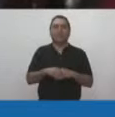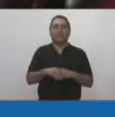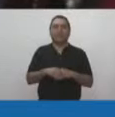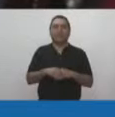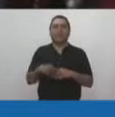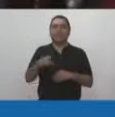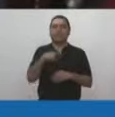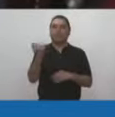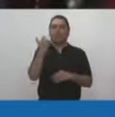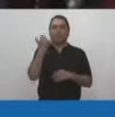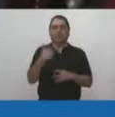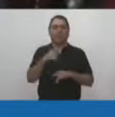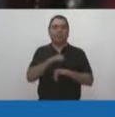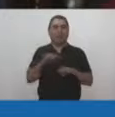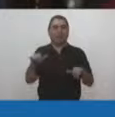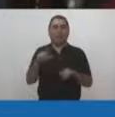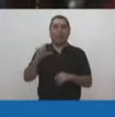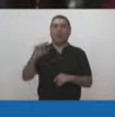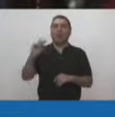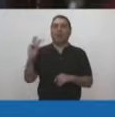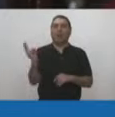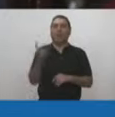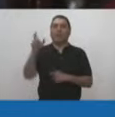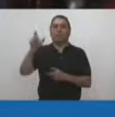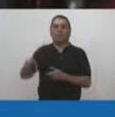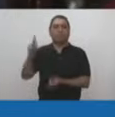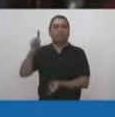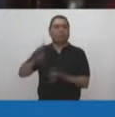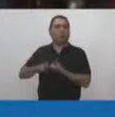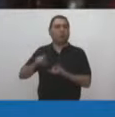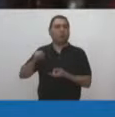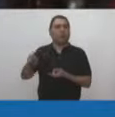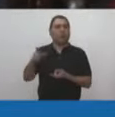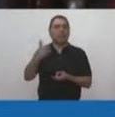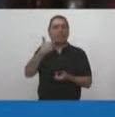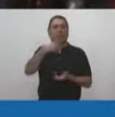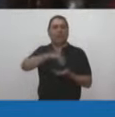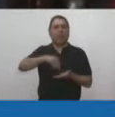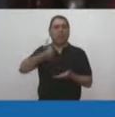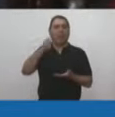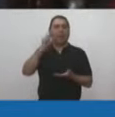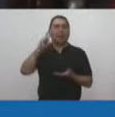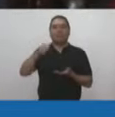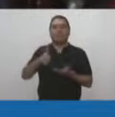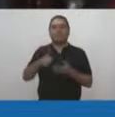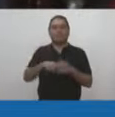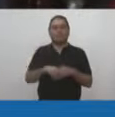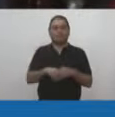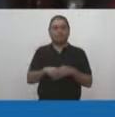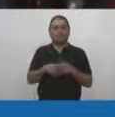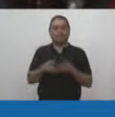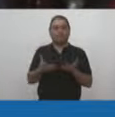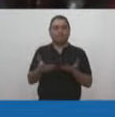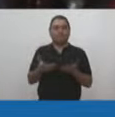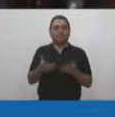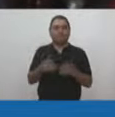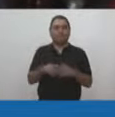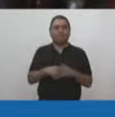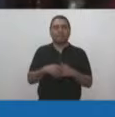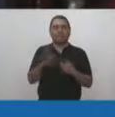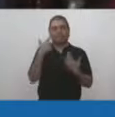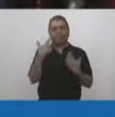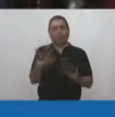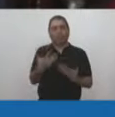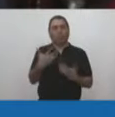Corso. Perfecto, vamos a él. ¿Cómo le va, senador? Gracias por atendernos. Muchas gracias. ¿Qué tal? Un gusto de saludarlas. ¿Cómo andan